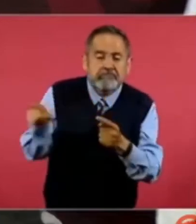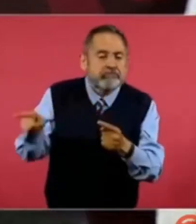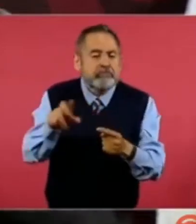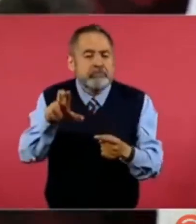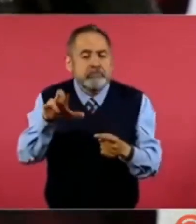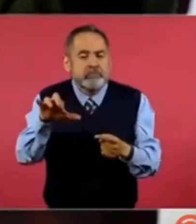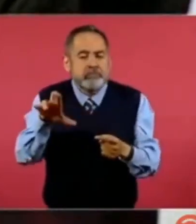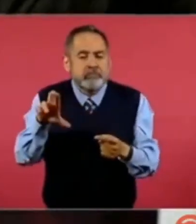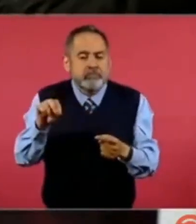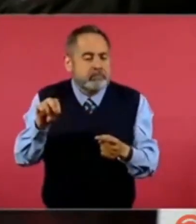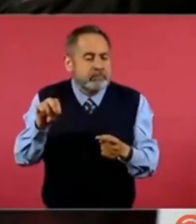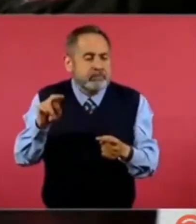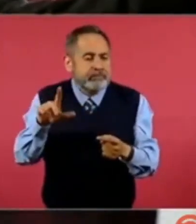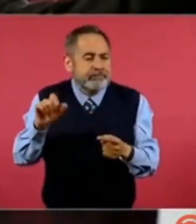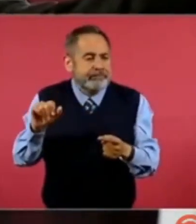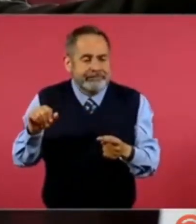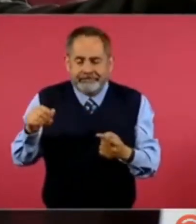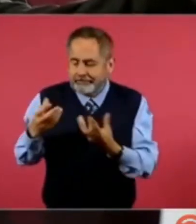en Veracruz.